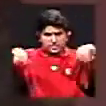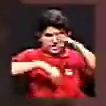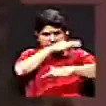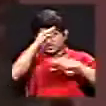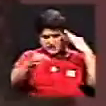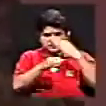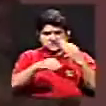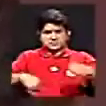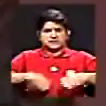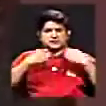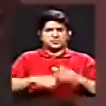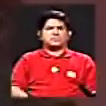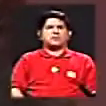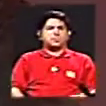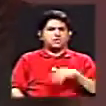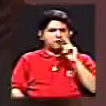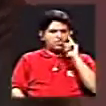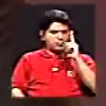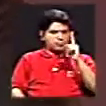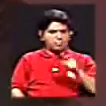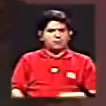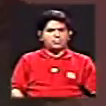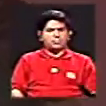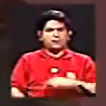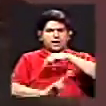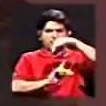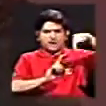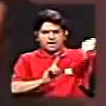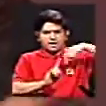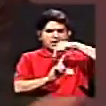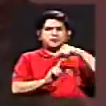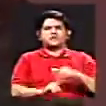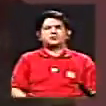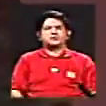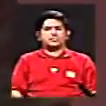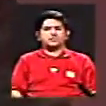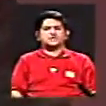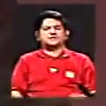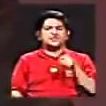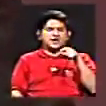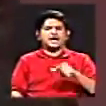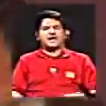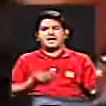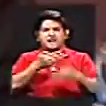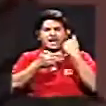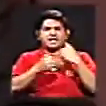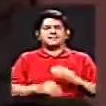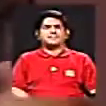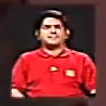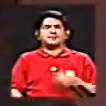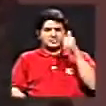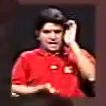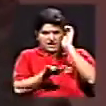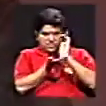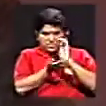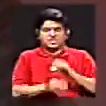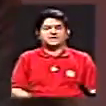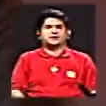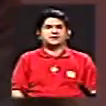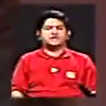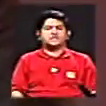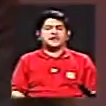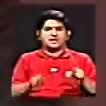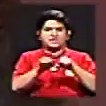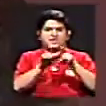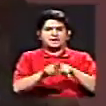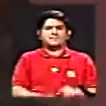tipo. Hay una donde está la rotonda de donde antiguamente estaba el rancho Guanacaste, otra por donde estaba la rotonda de